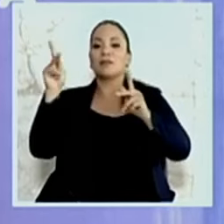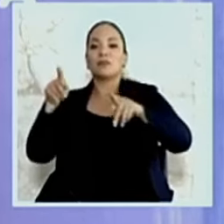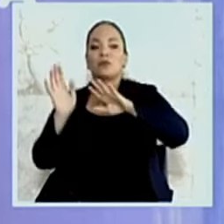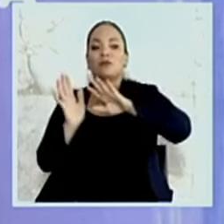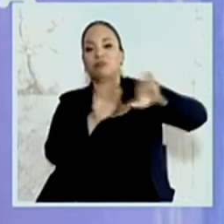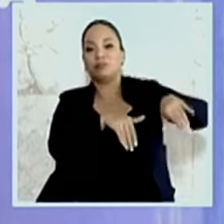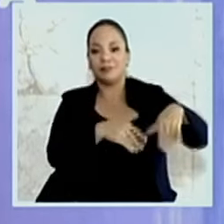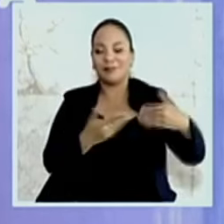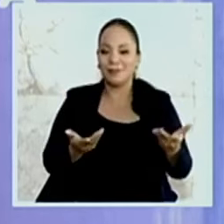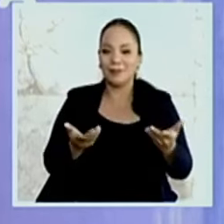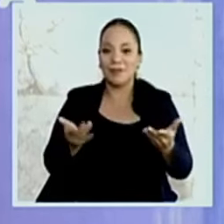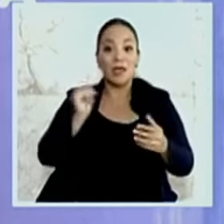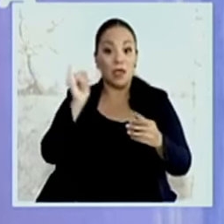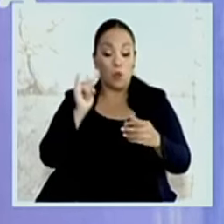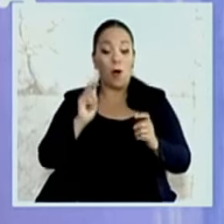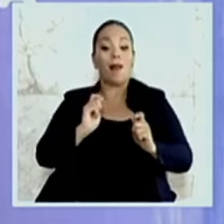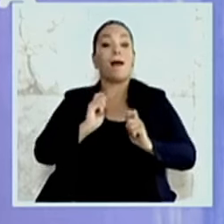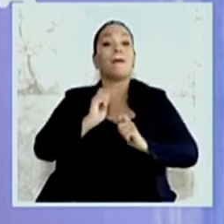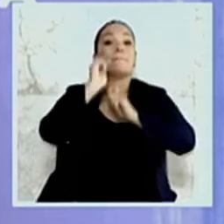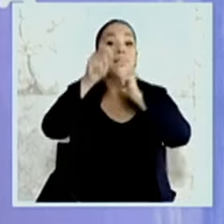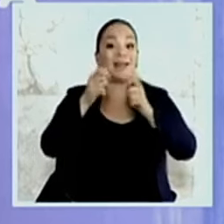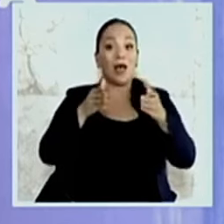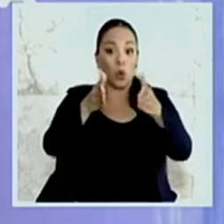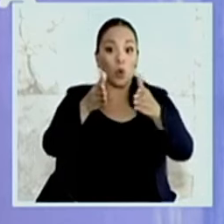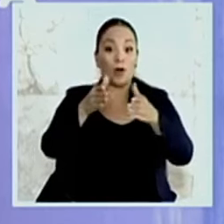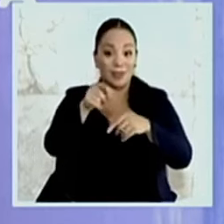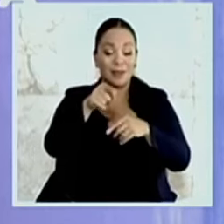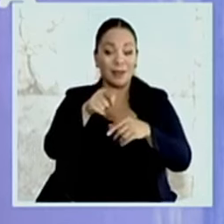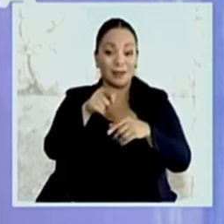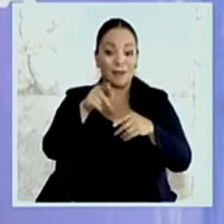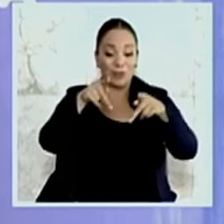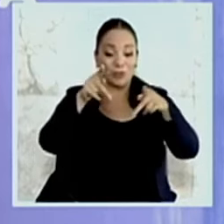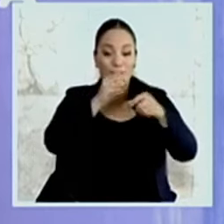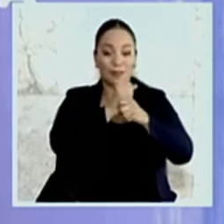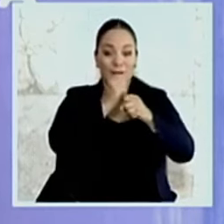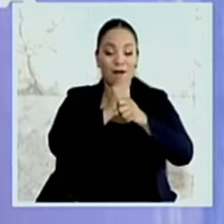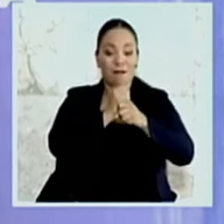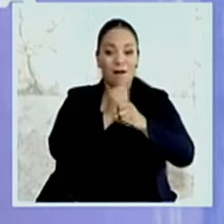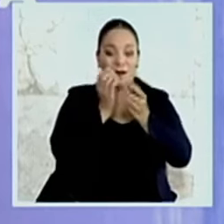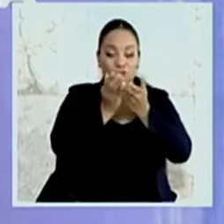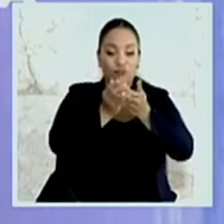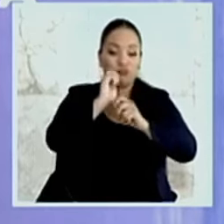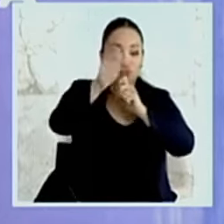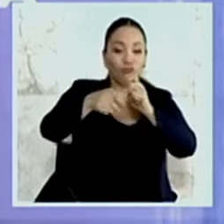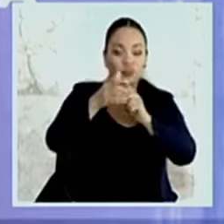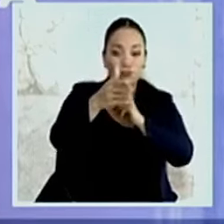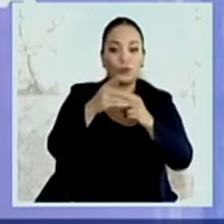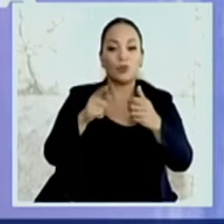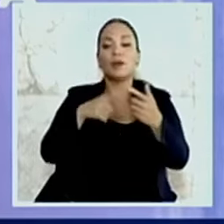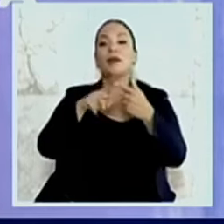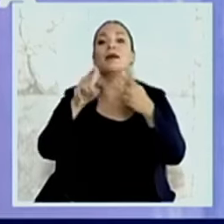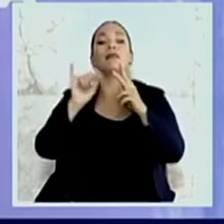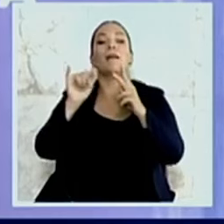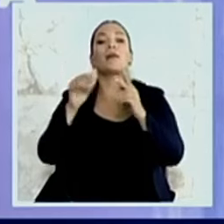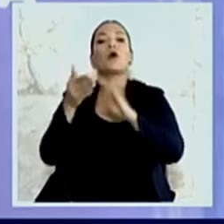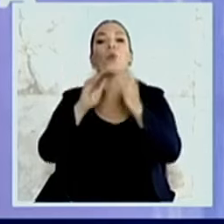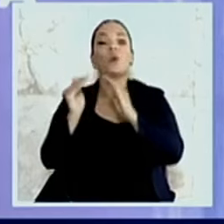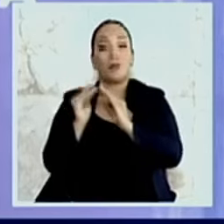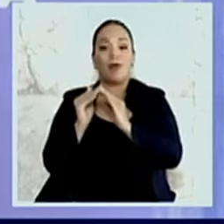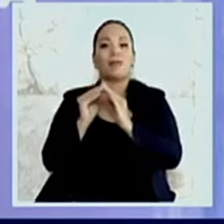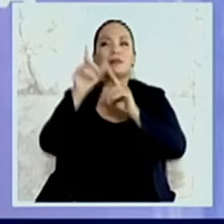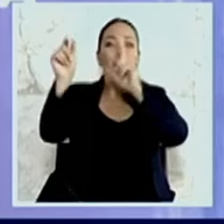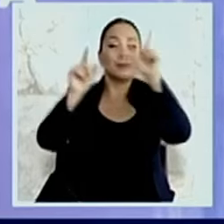invisibles. No es que hayan sido invisibles, es que han sido invisibilizados. Los pescadores artesanales,